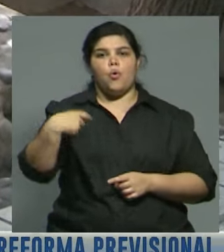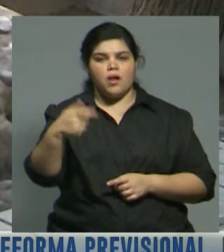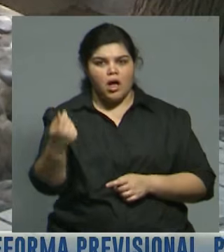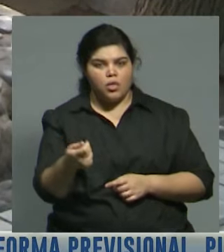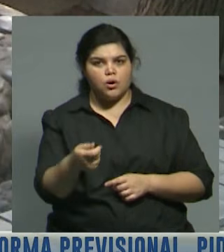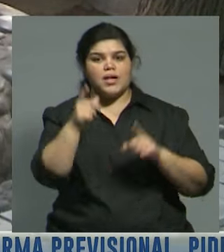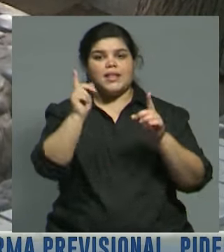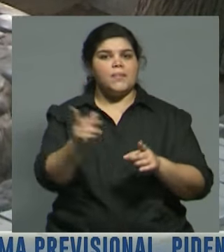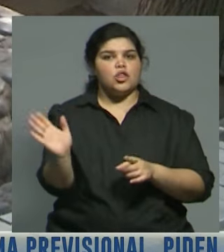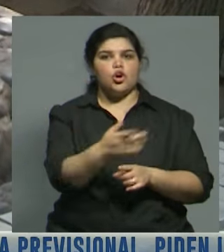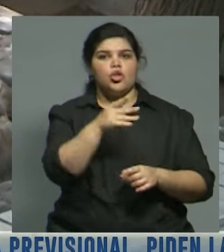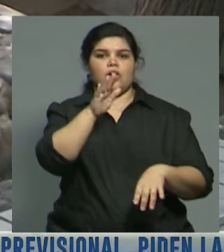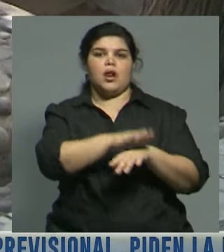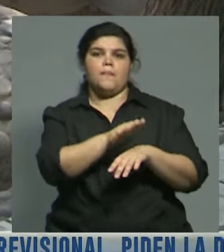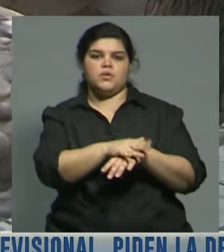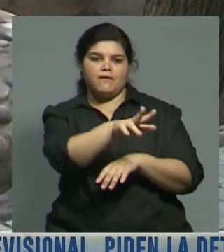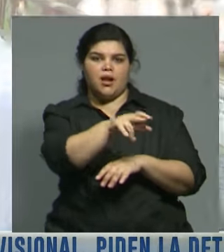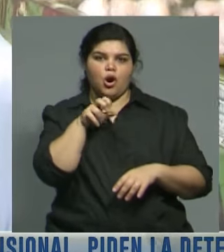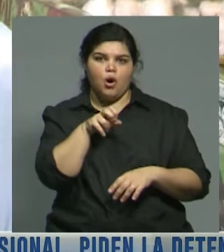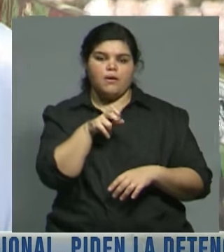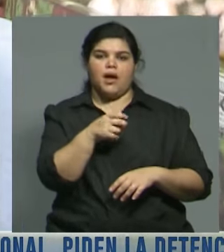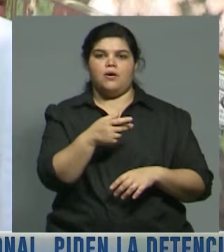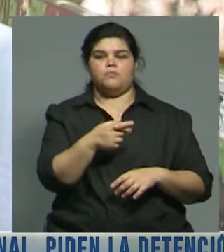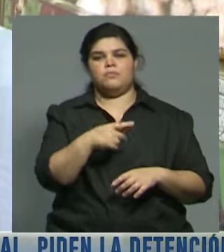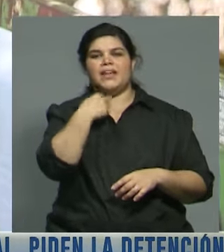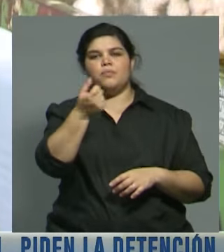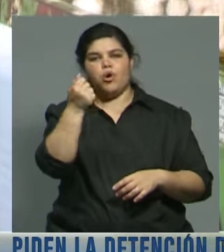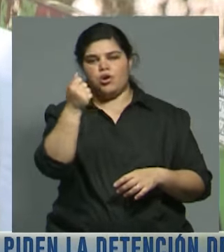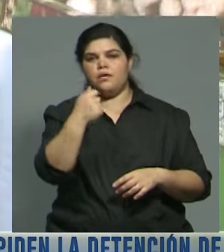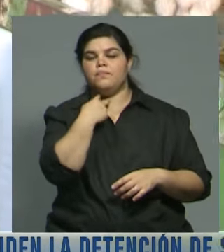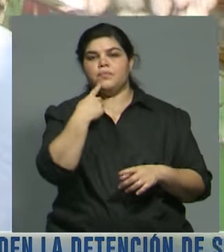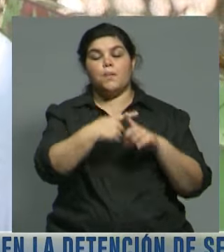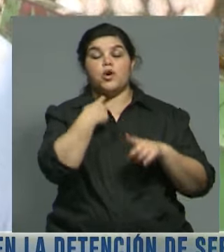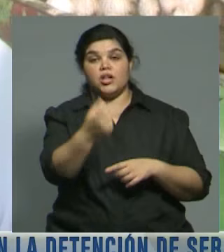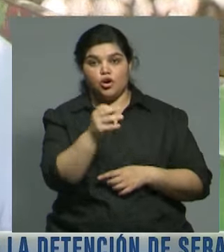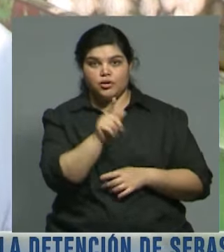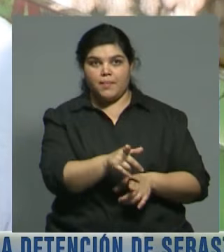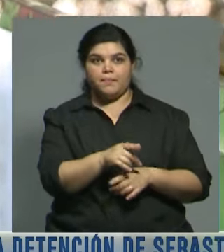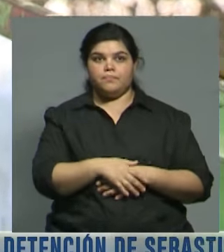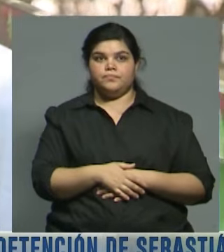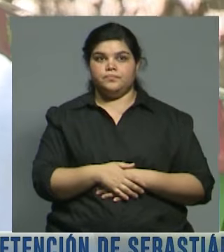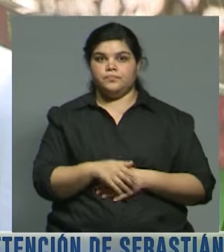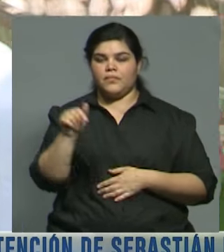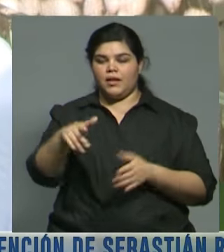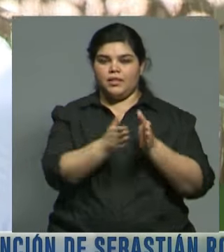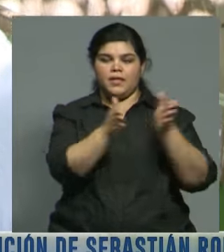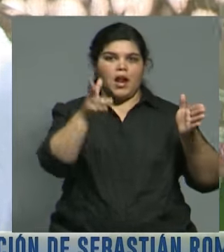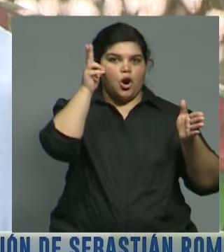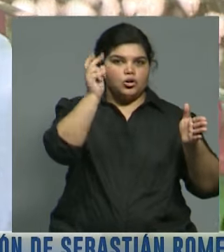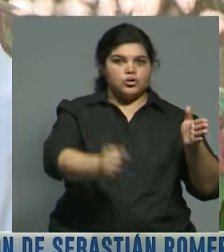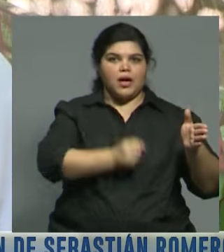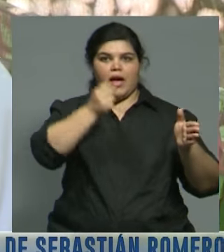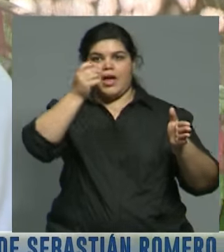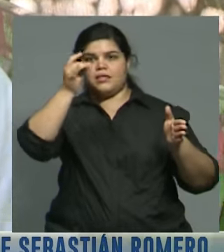todos los que cobran las asignaciones universales. La actividad se vio resentida notablemente desde las 8 hasta las 12. A las